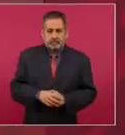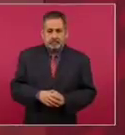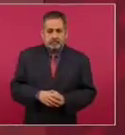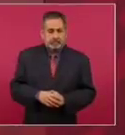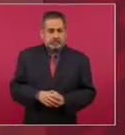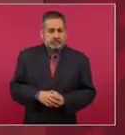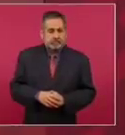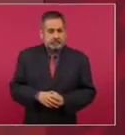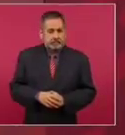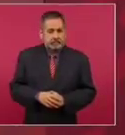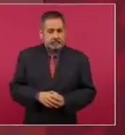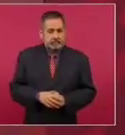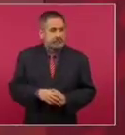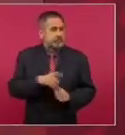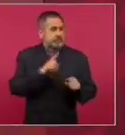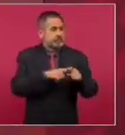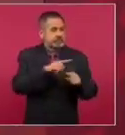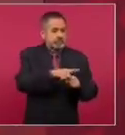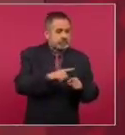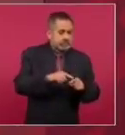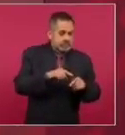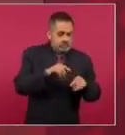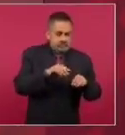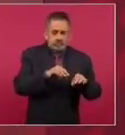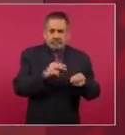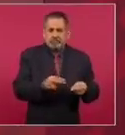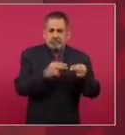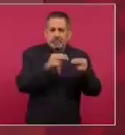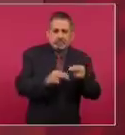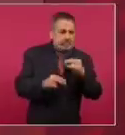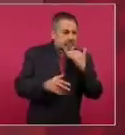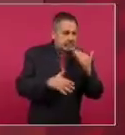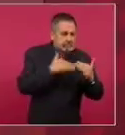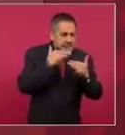hace operaciones ilícitas